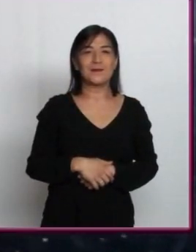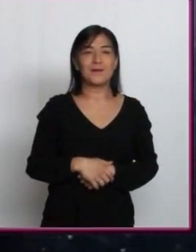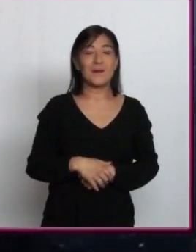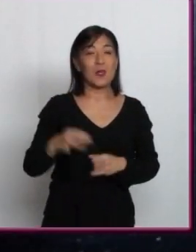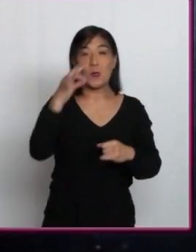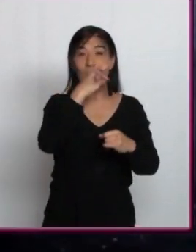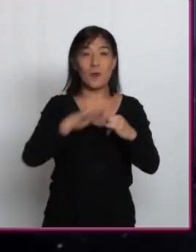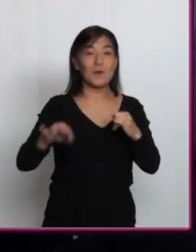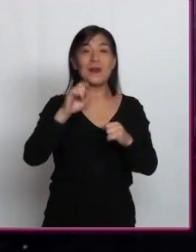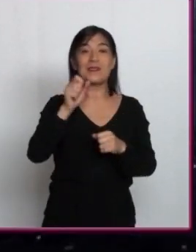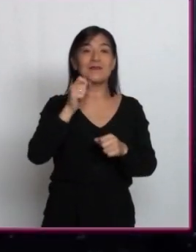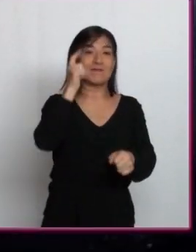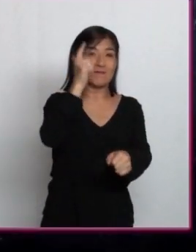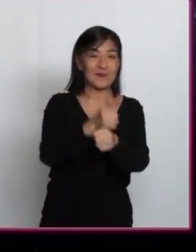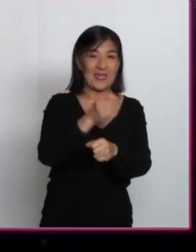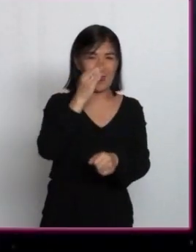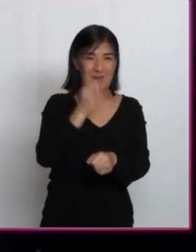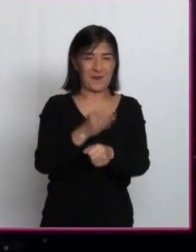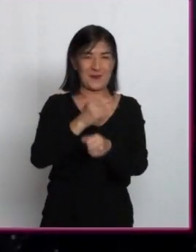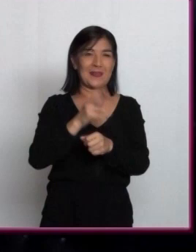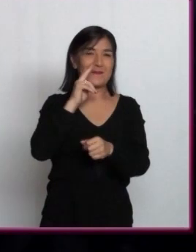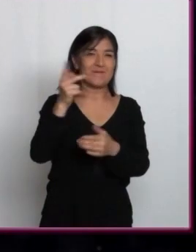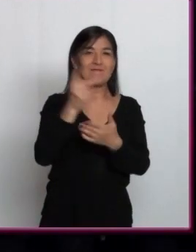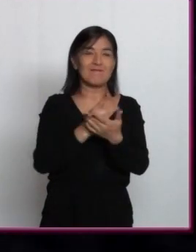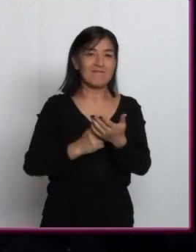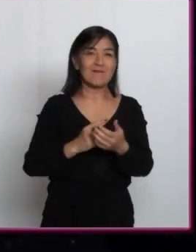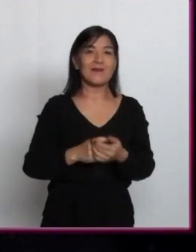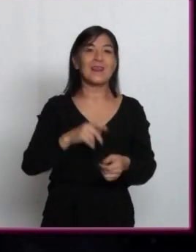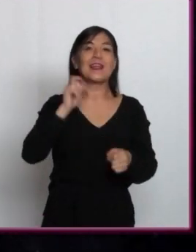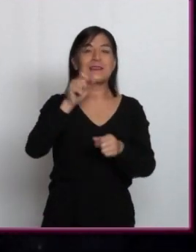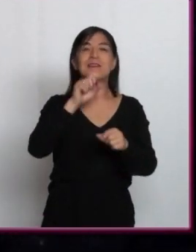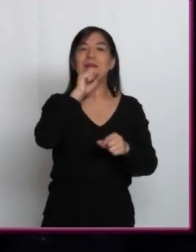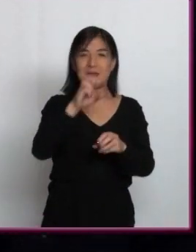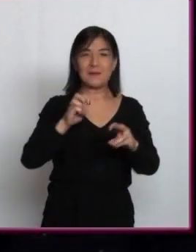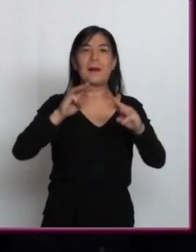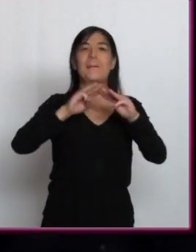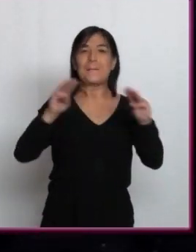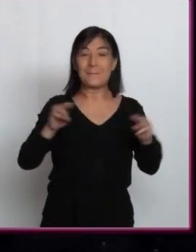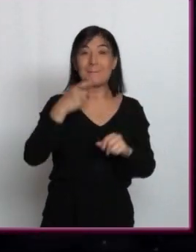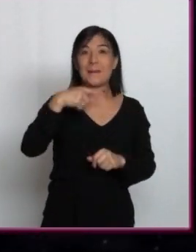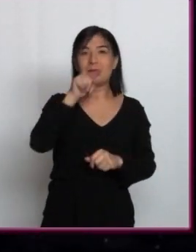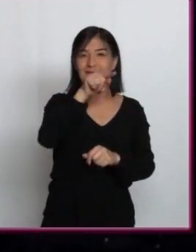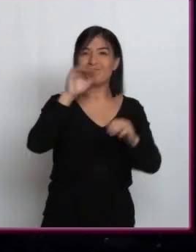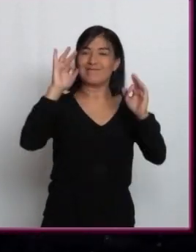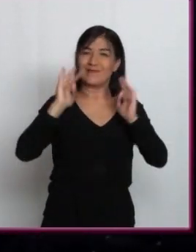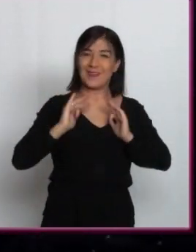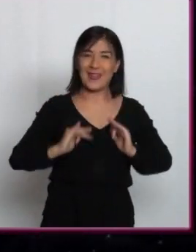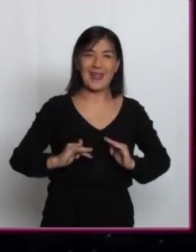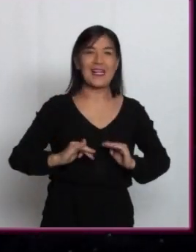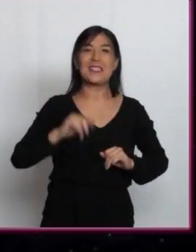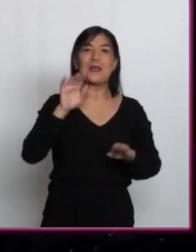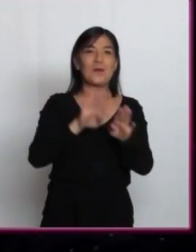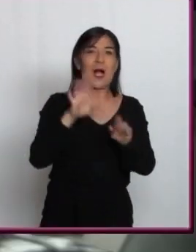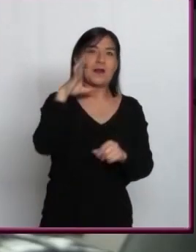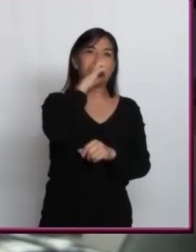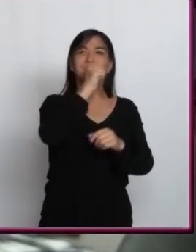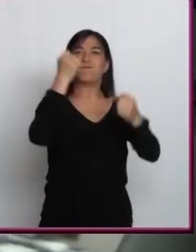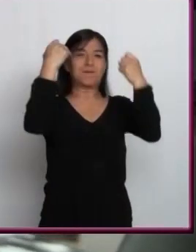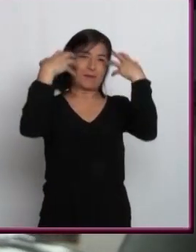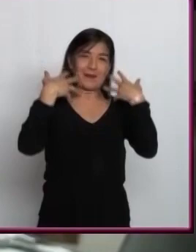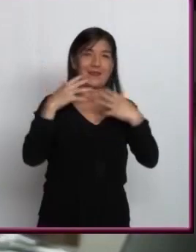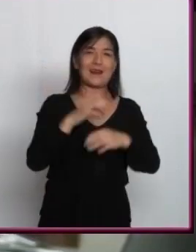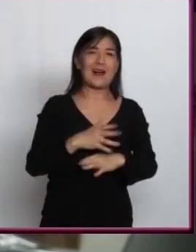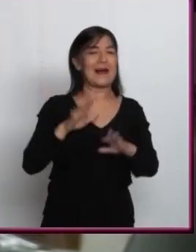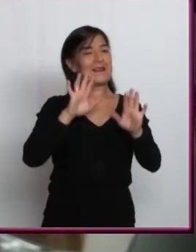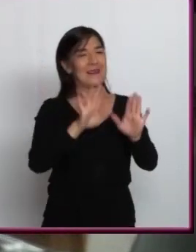El último descubrimiento de este capítulo también trata de mediciones, pero tranquilo, esta vez no nos vamos a acalorar. Nada